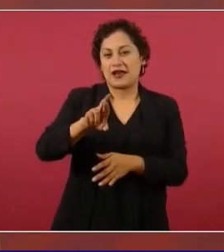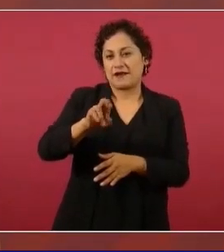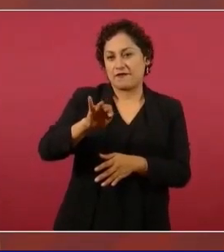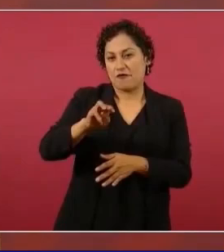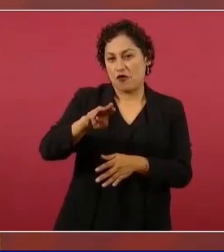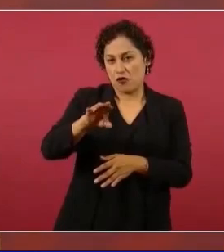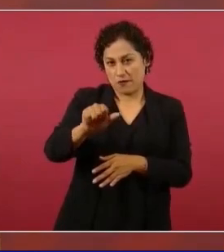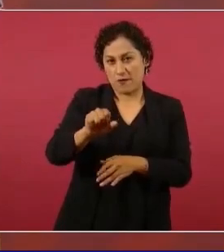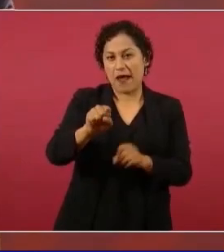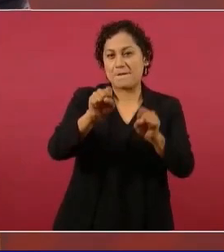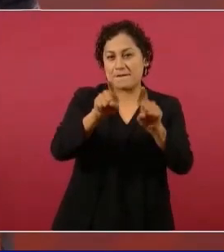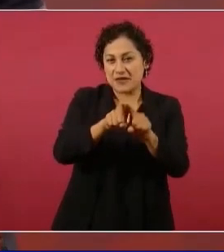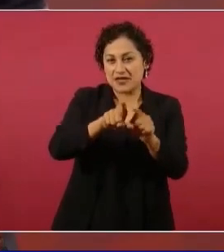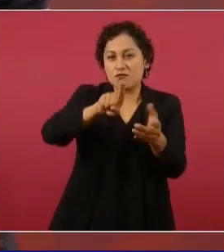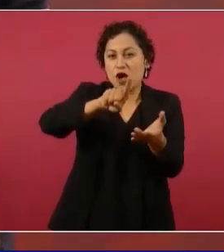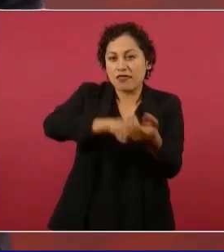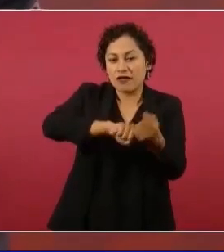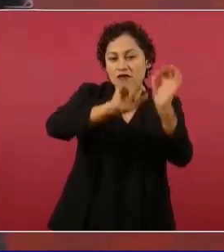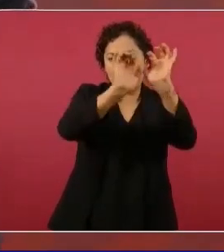en donde